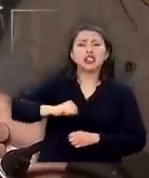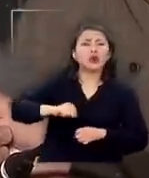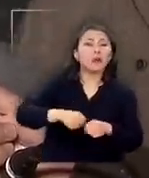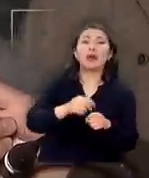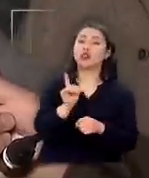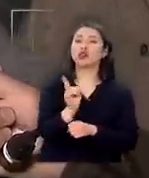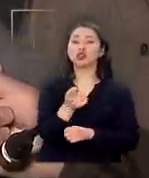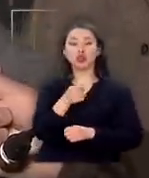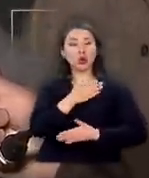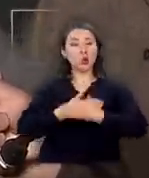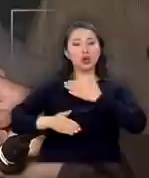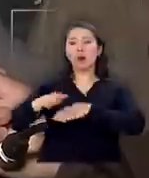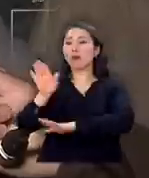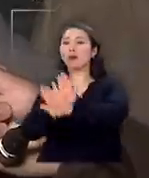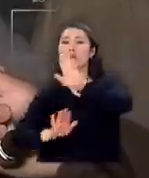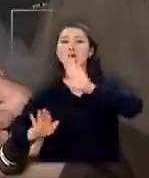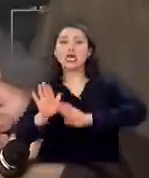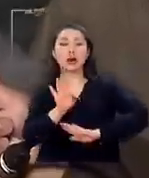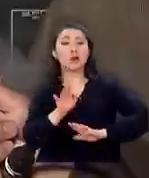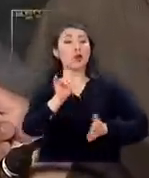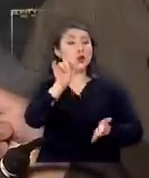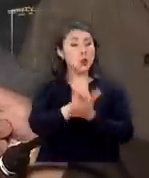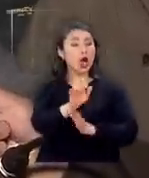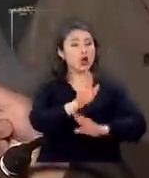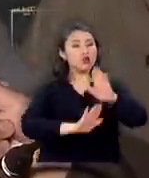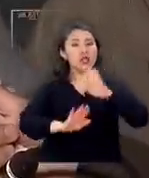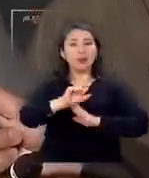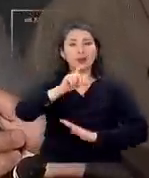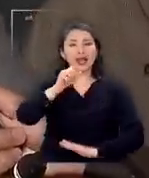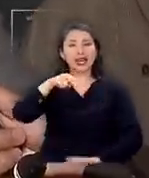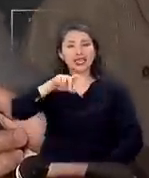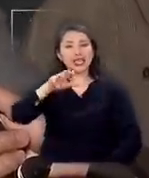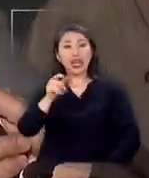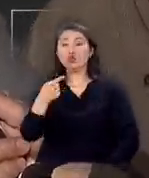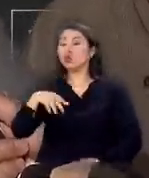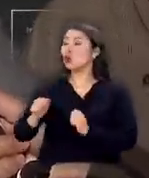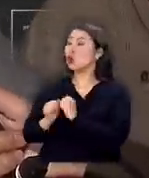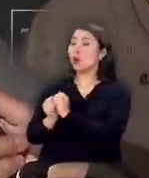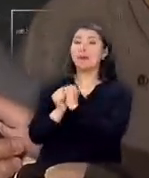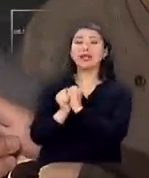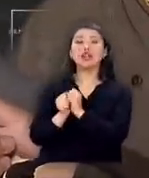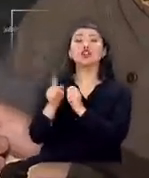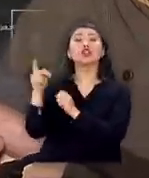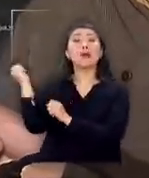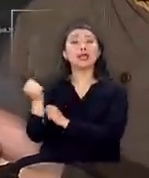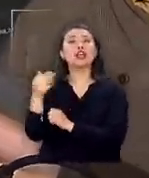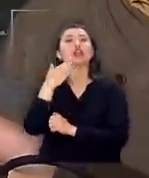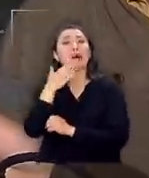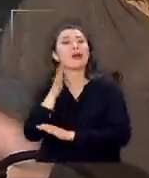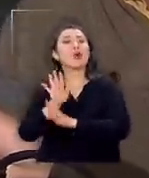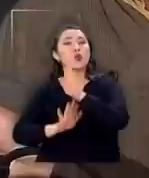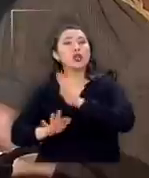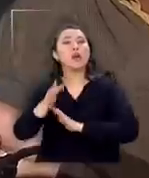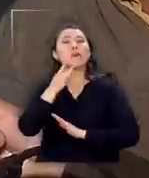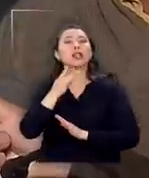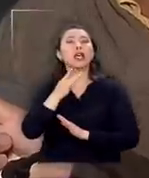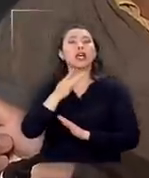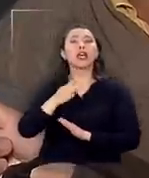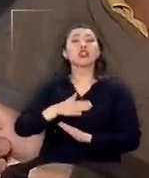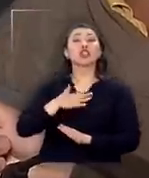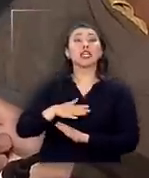gente, nos cuidamos nosotros mismos, cuidamos el centro comercial de La Ganga, nuestros compañeros que lo son de los del matadero, también porque querían